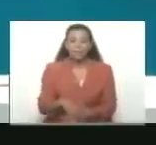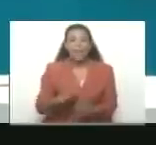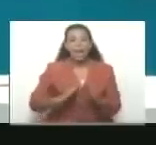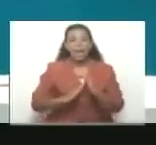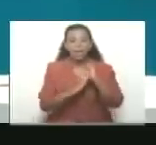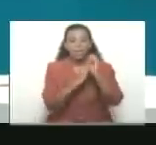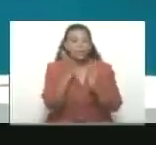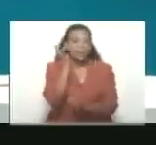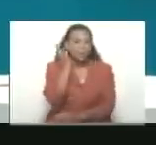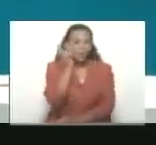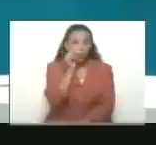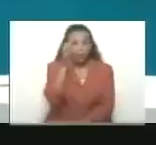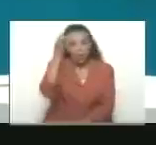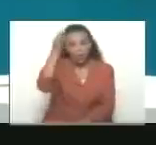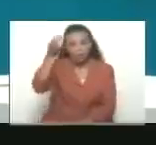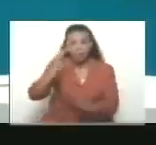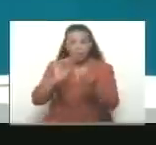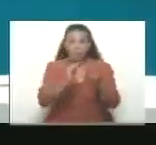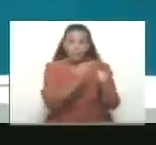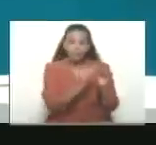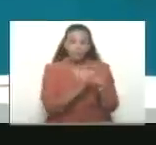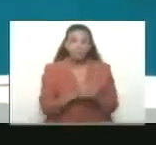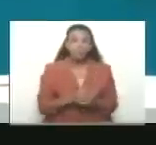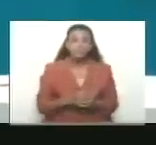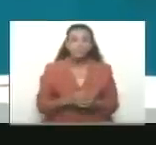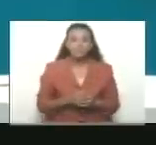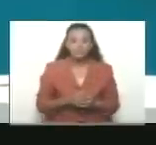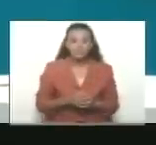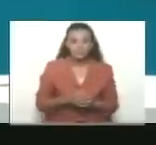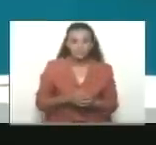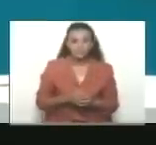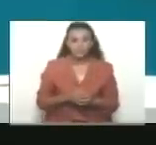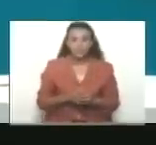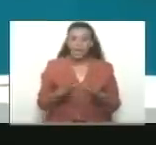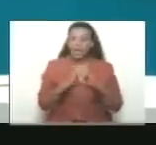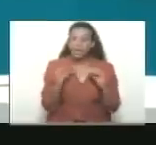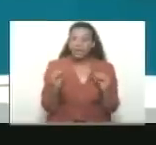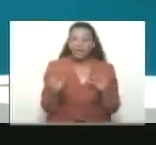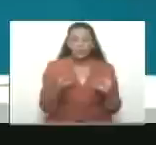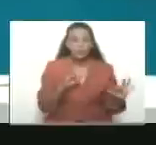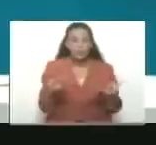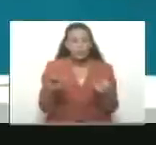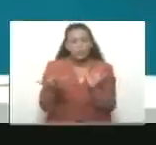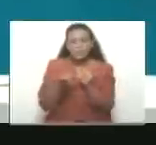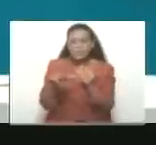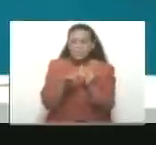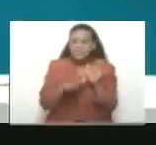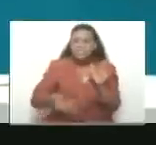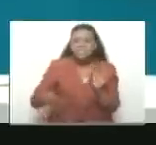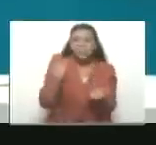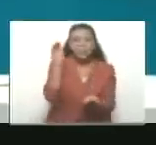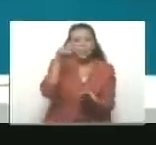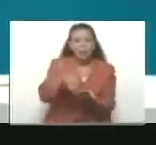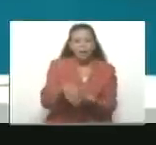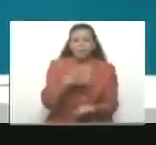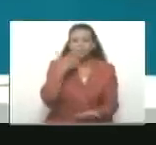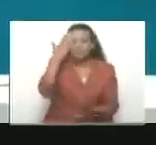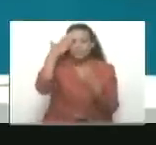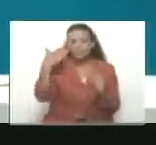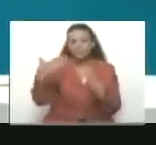líderes y lideresas de consejos comunales y a todos a todos los vecinos y vecinas mi